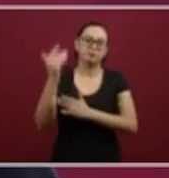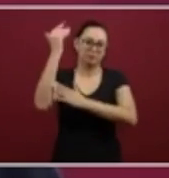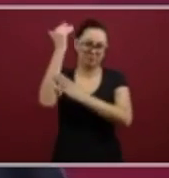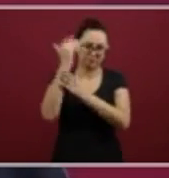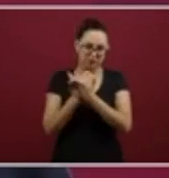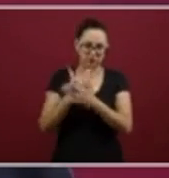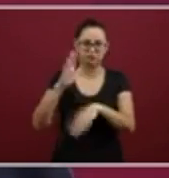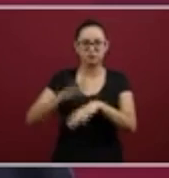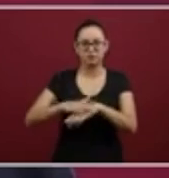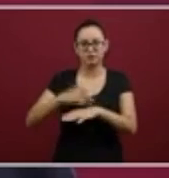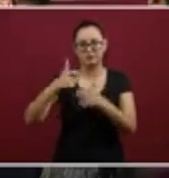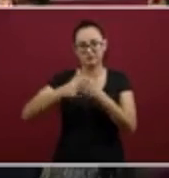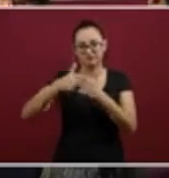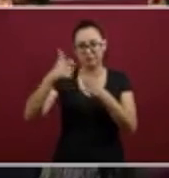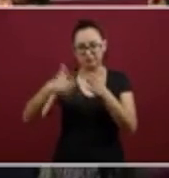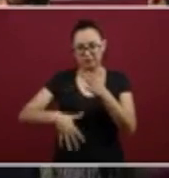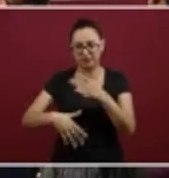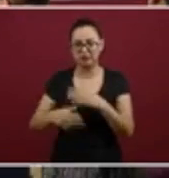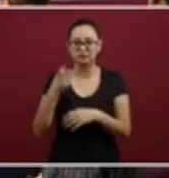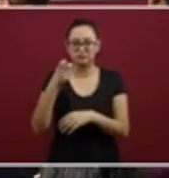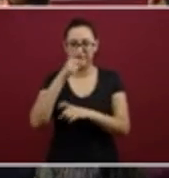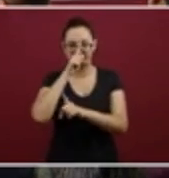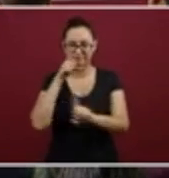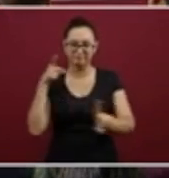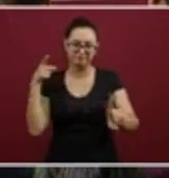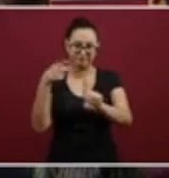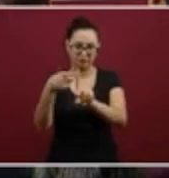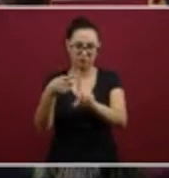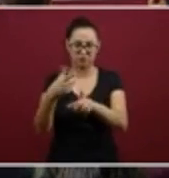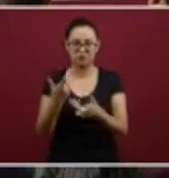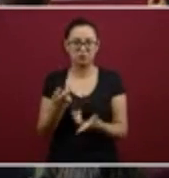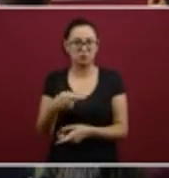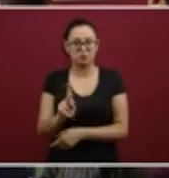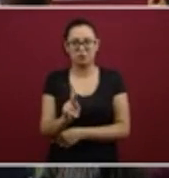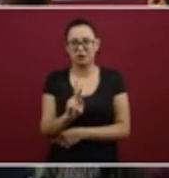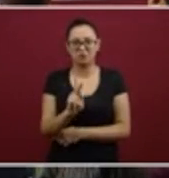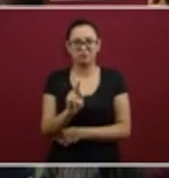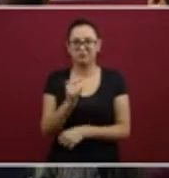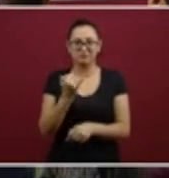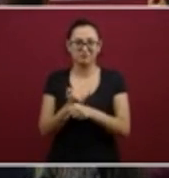consumidores. Ese es el propósito, pero no puedo